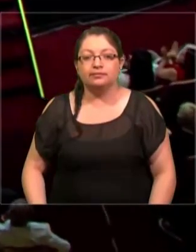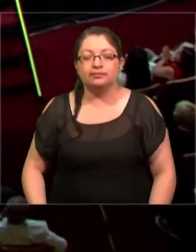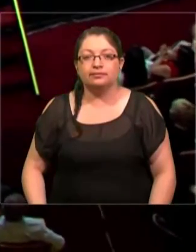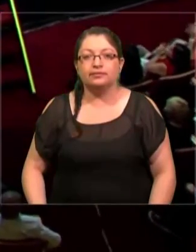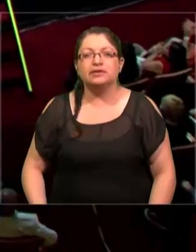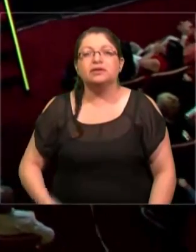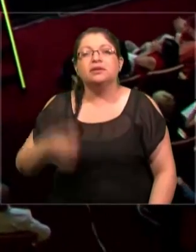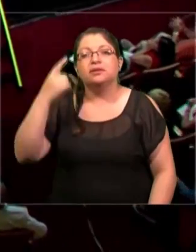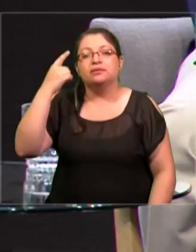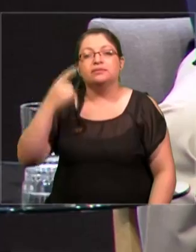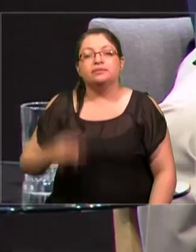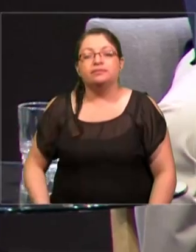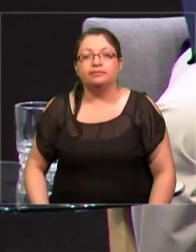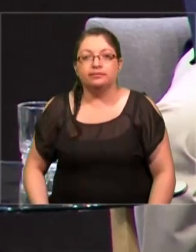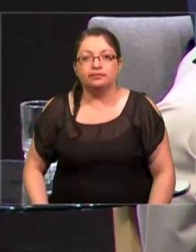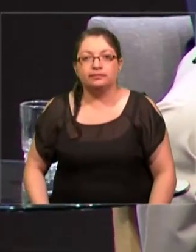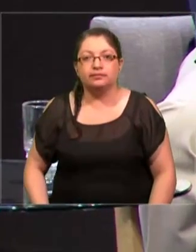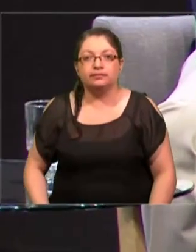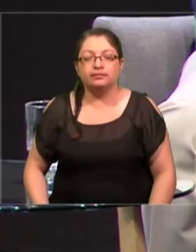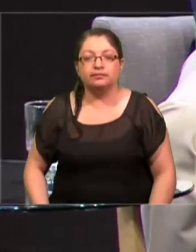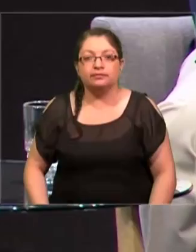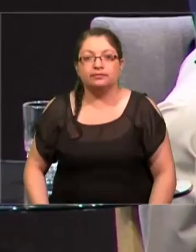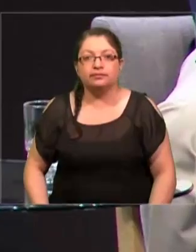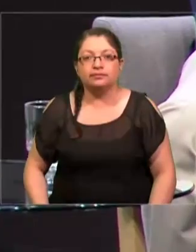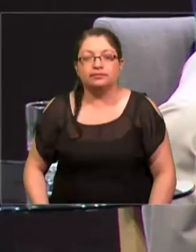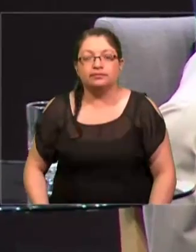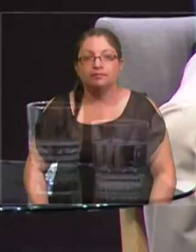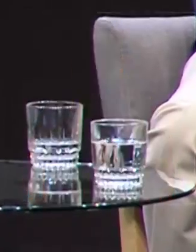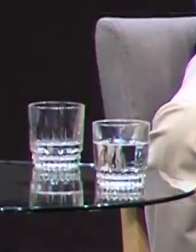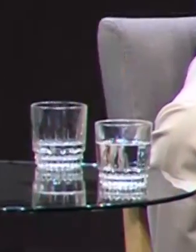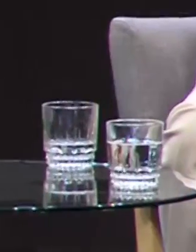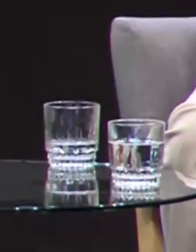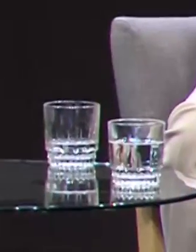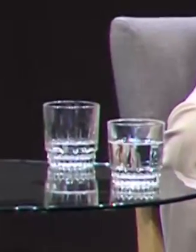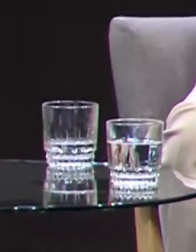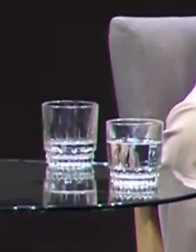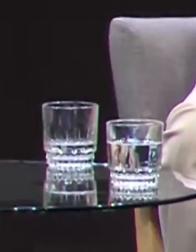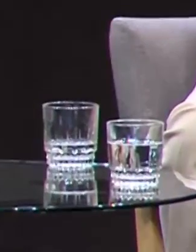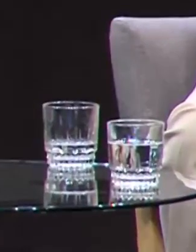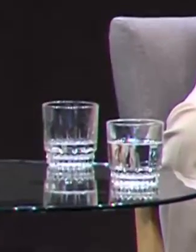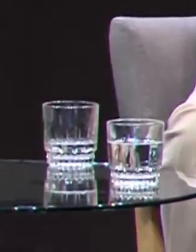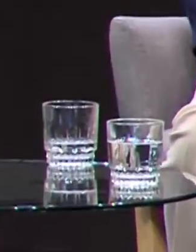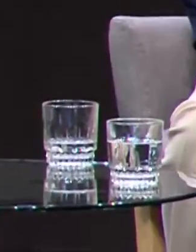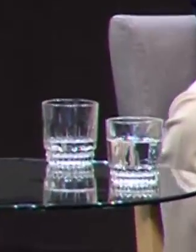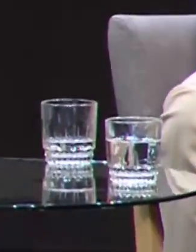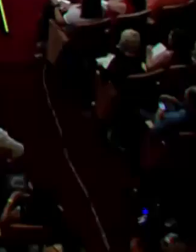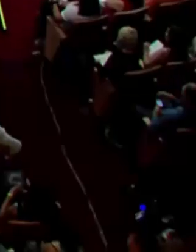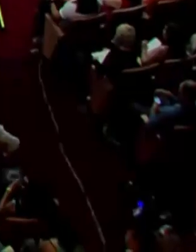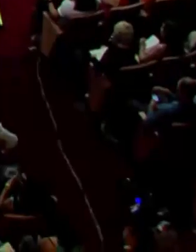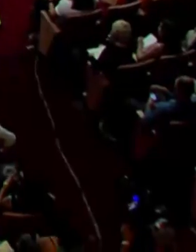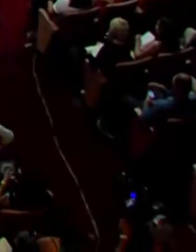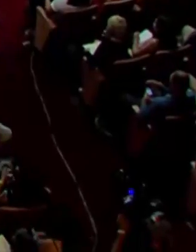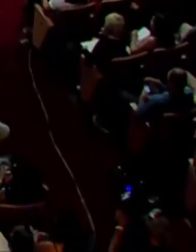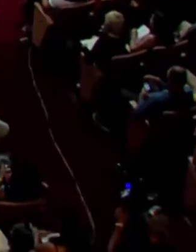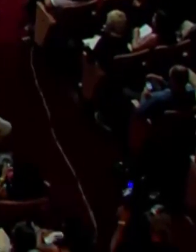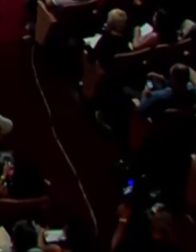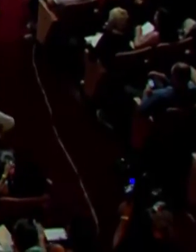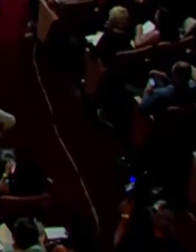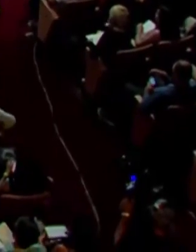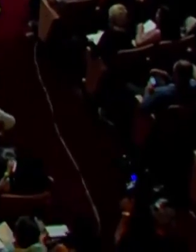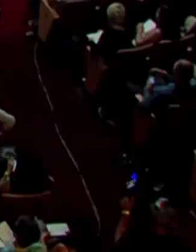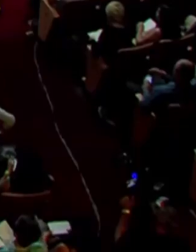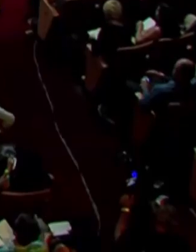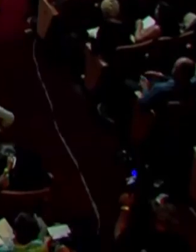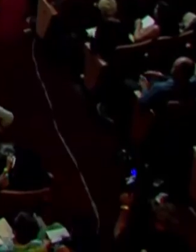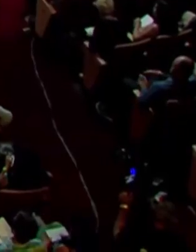Pero yo creo que todos coinciden con que no importa que se pase un poquito. Fernando. Compartir lo que dice el profesor, la historia